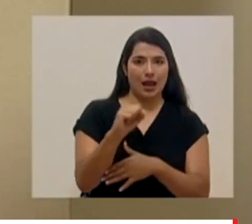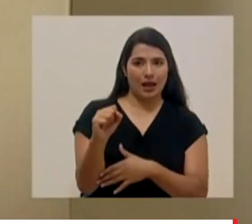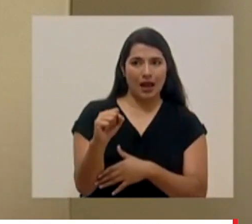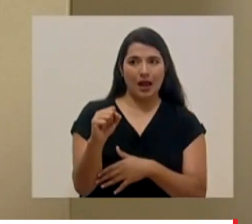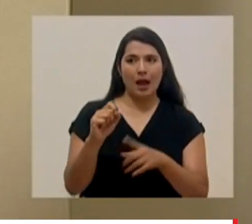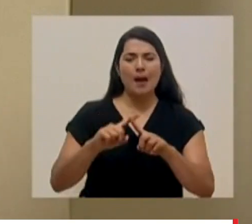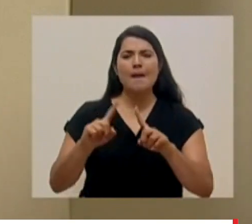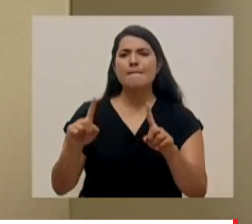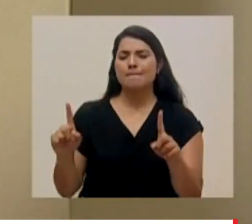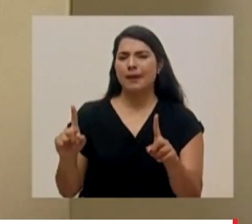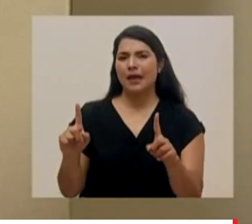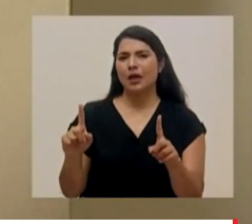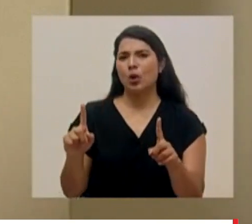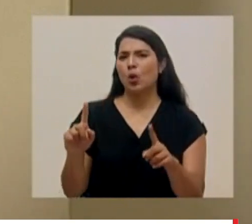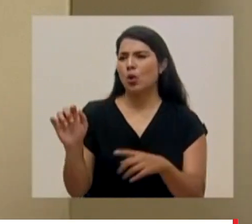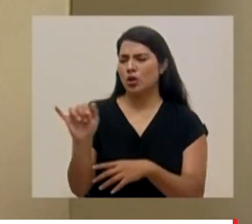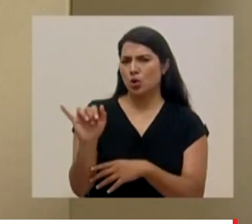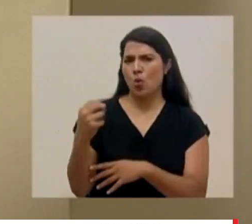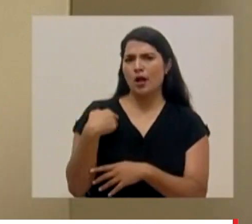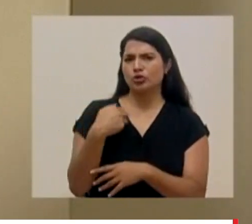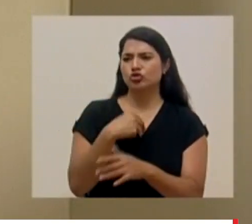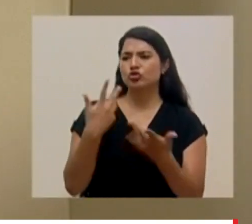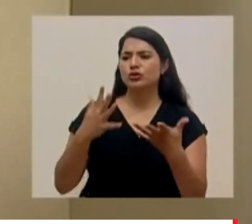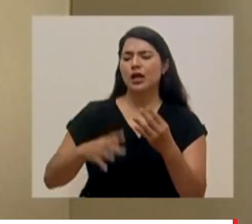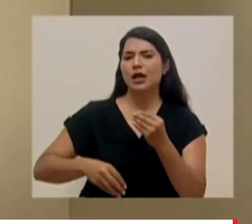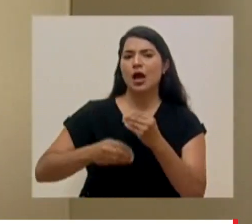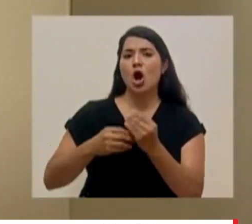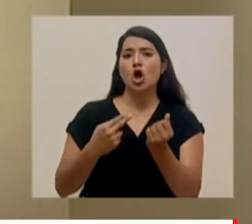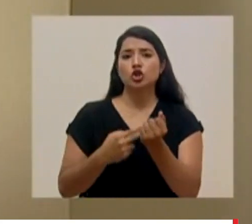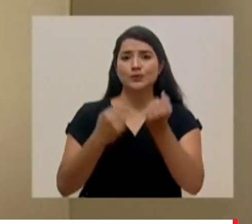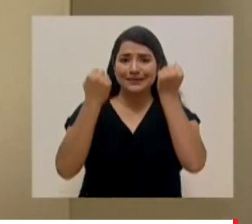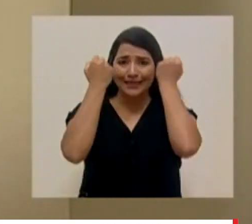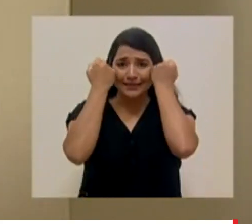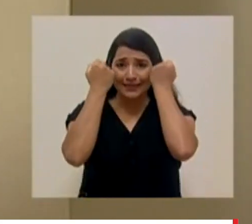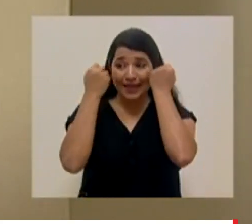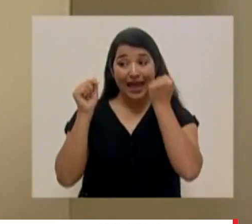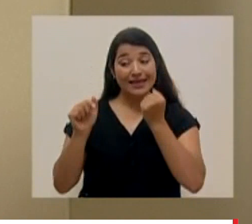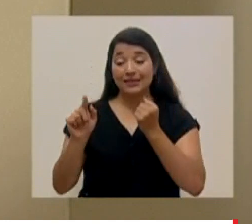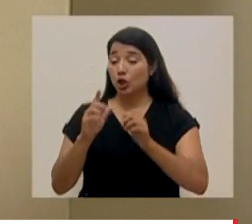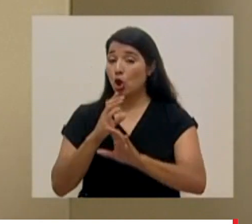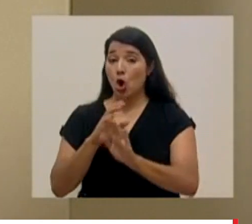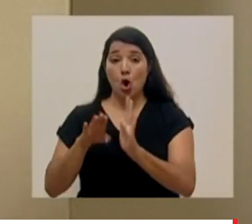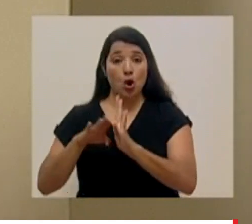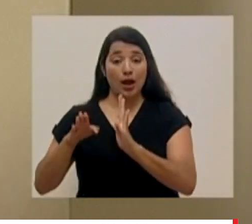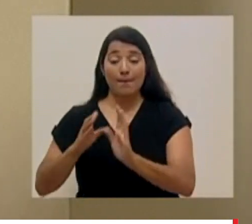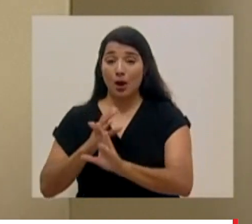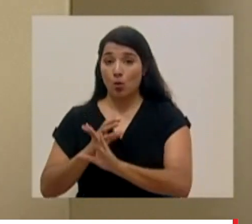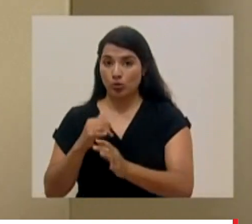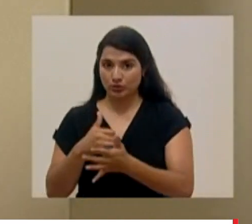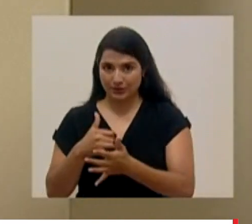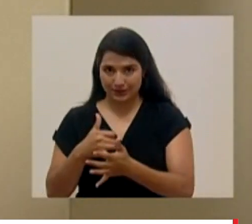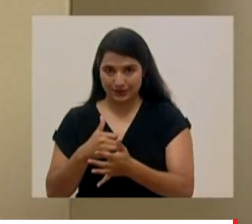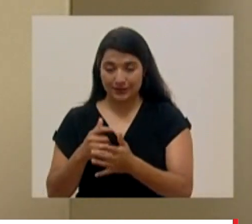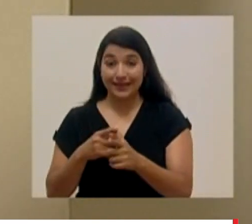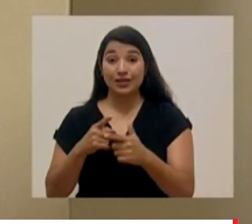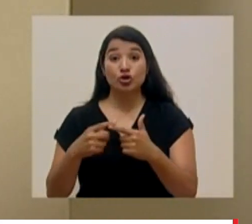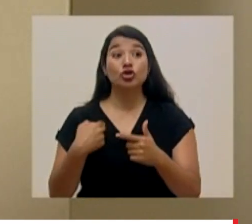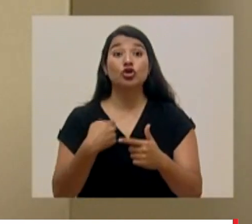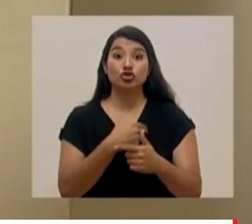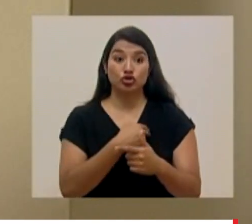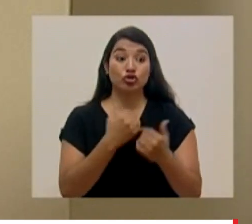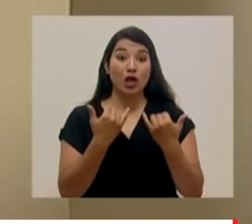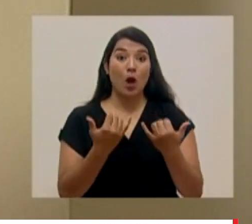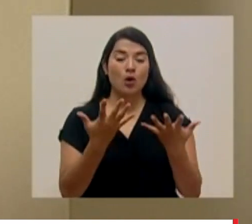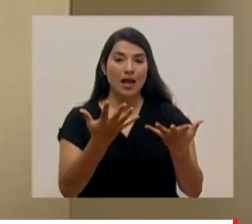meses recientes hemos incorporado el Hospital del Trauma, esos no son de cuidados intensivos, sí queremos ahora abordar los